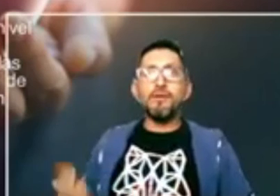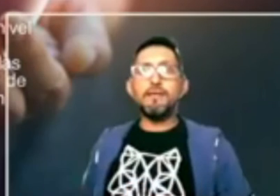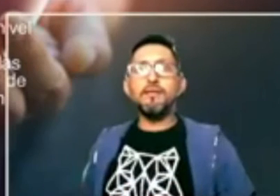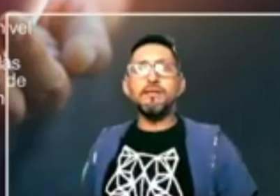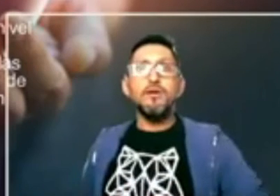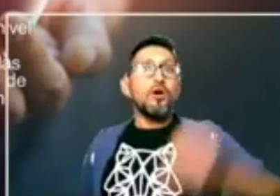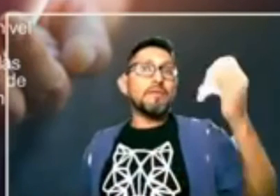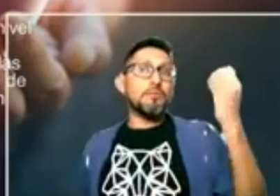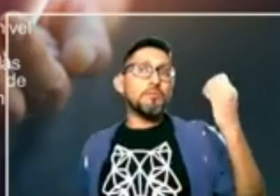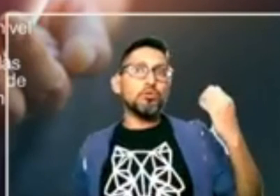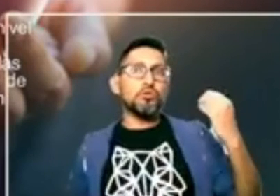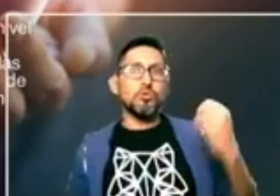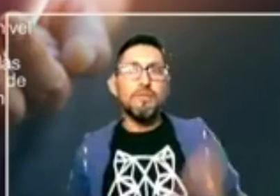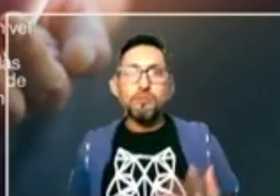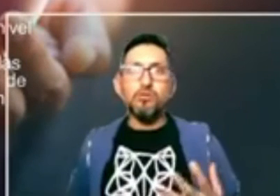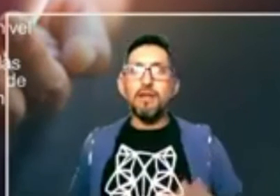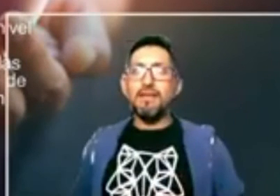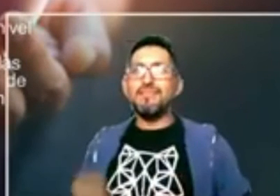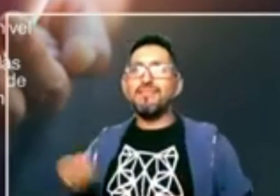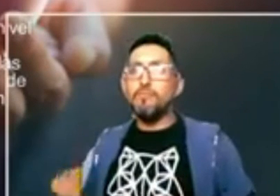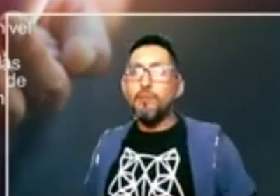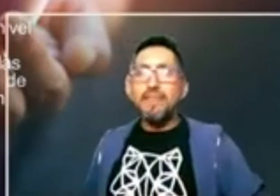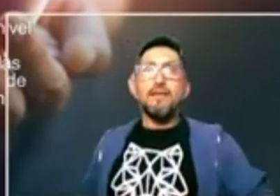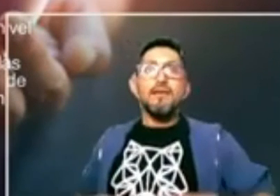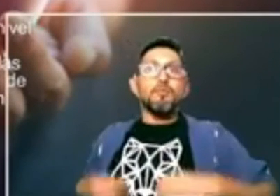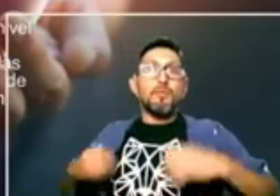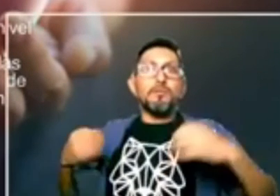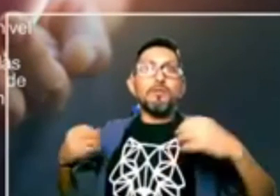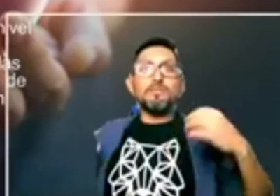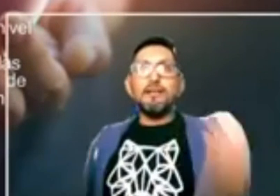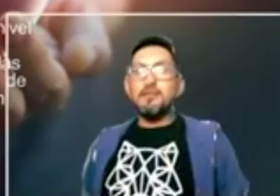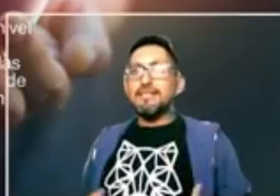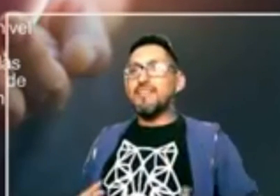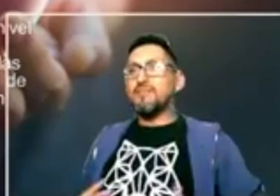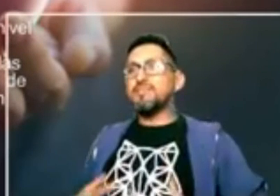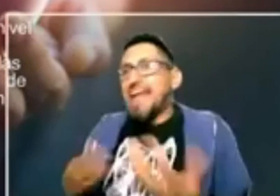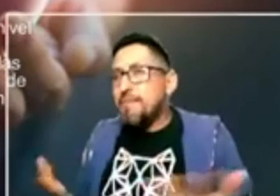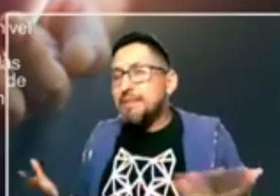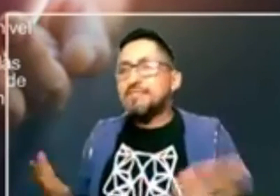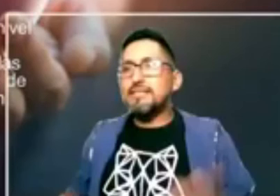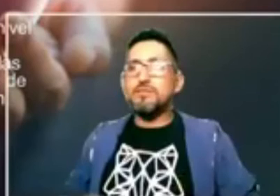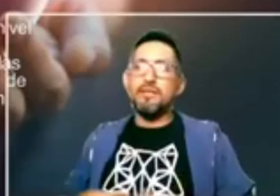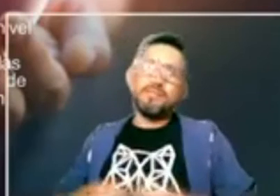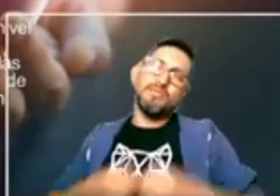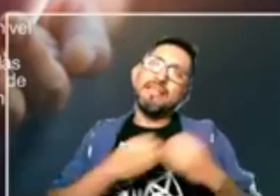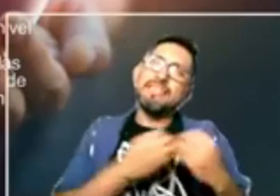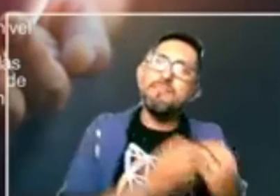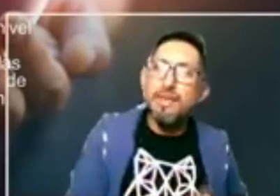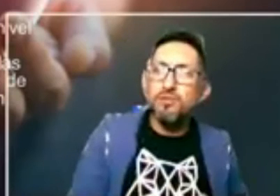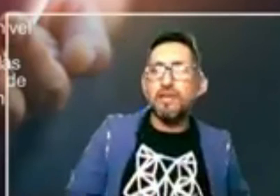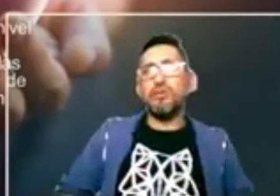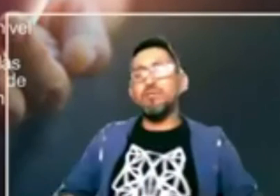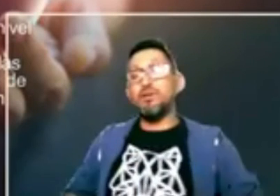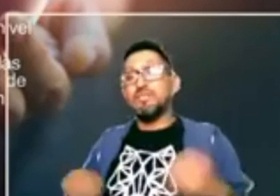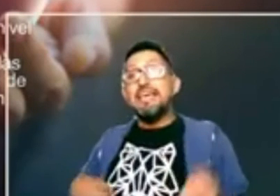mejor repartido, optar por productos cultivados localmente, de temporada, promover modelos agrícolas y ganaderos que realmente sean sostenibles, que utilicen